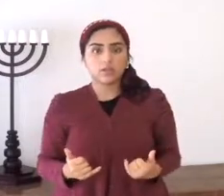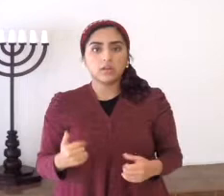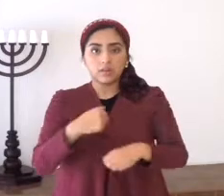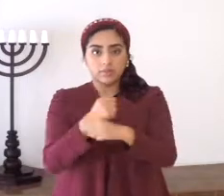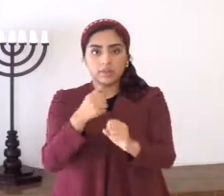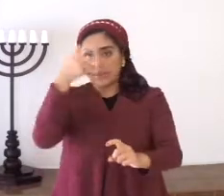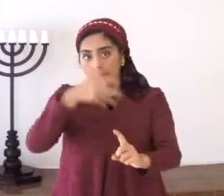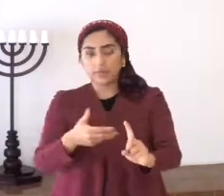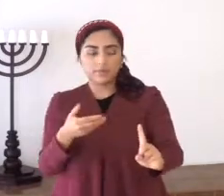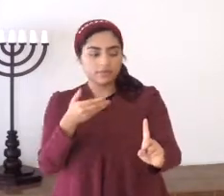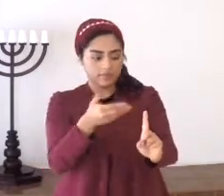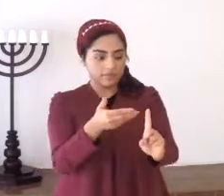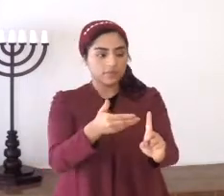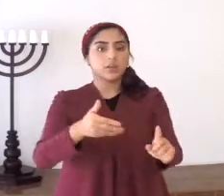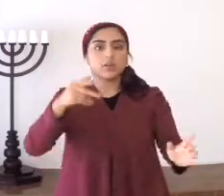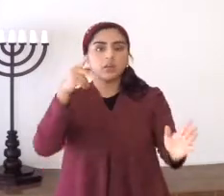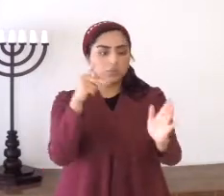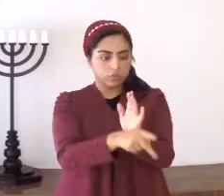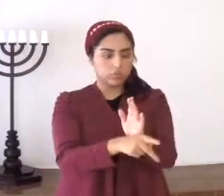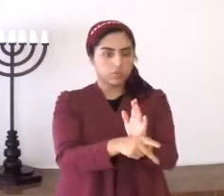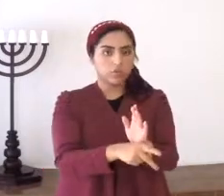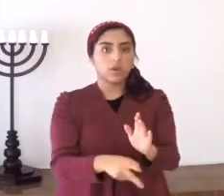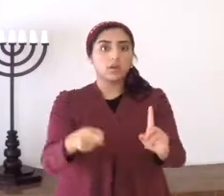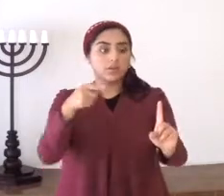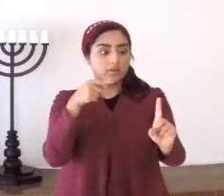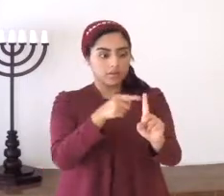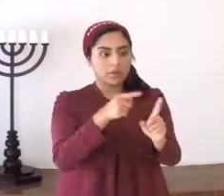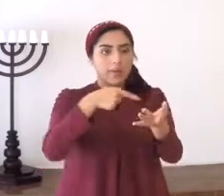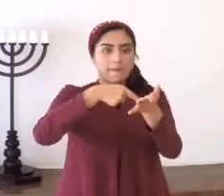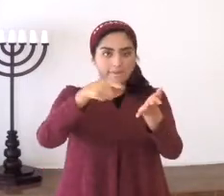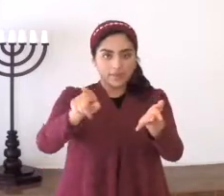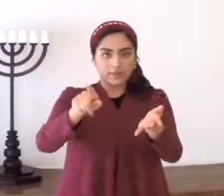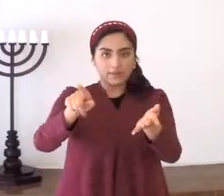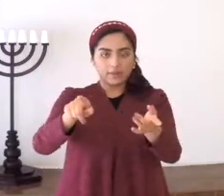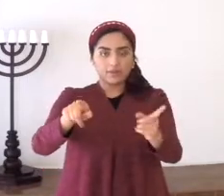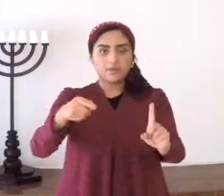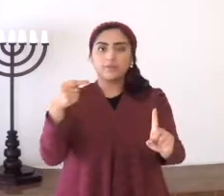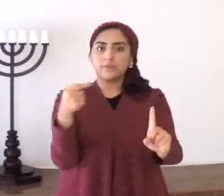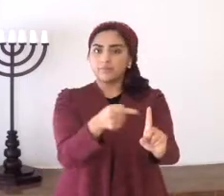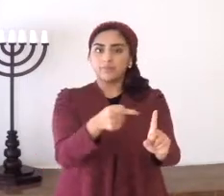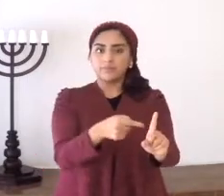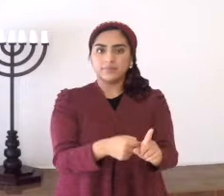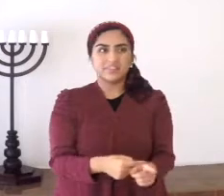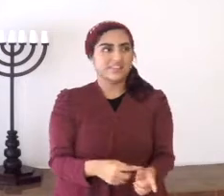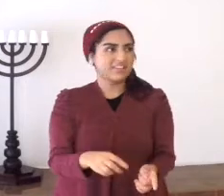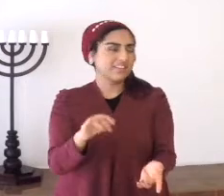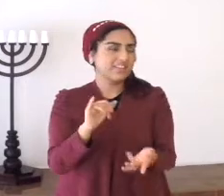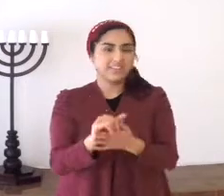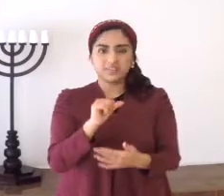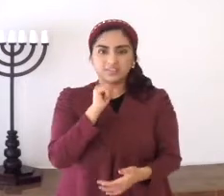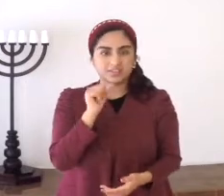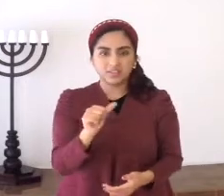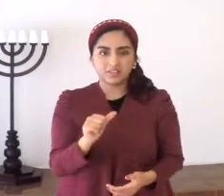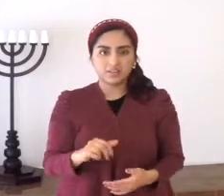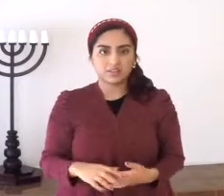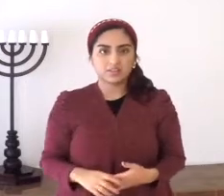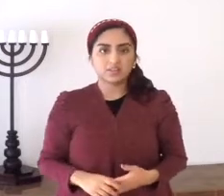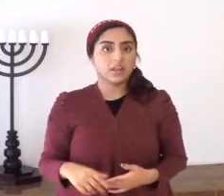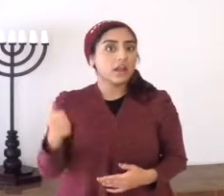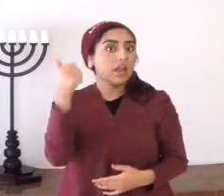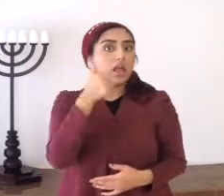repetir, perdón que sea tan repetitivo, bueno, ahora creo este ser humano, que lo hagan pedazos y él que pague por